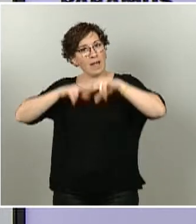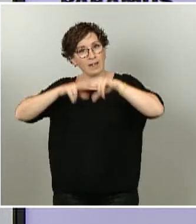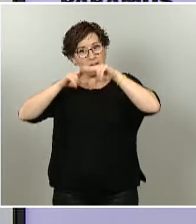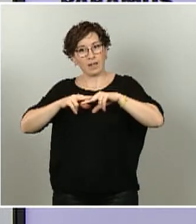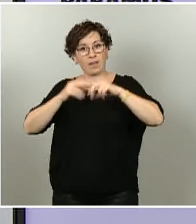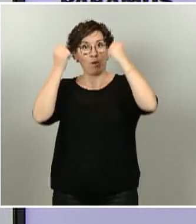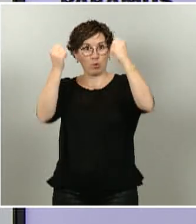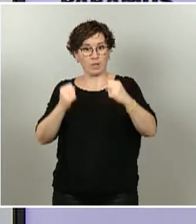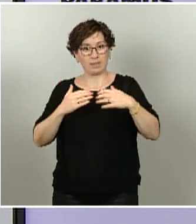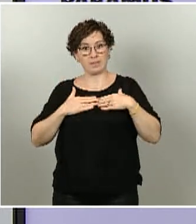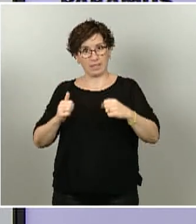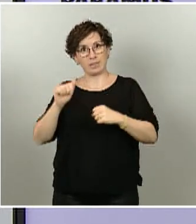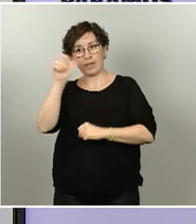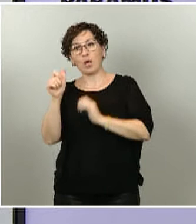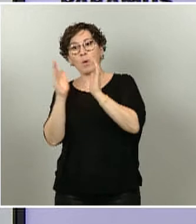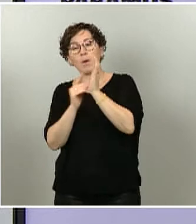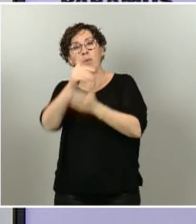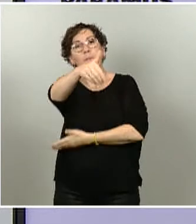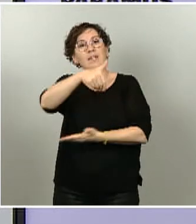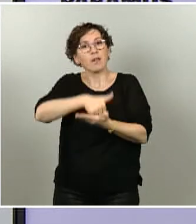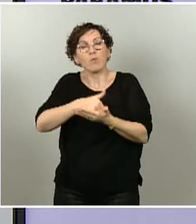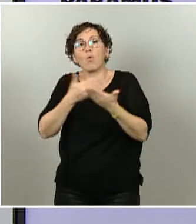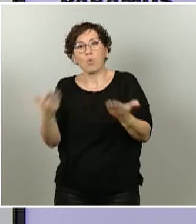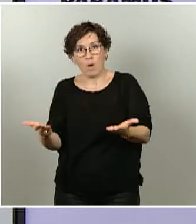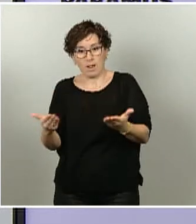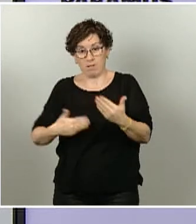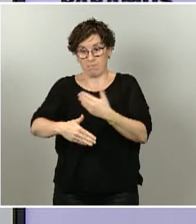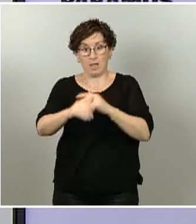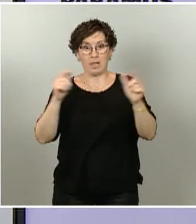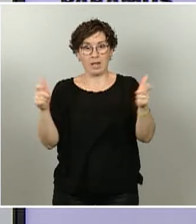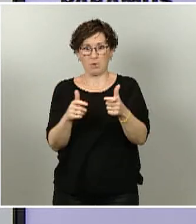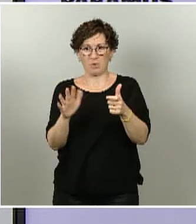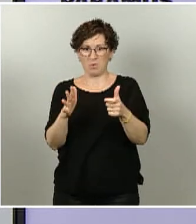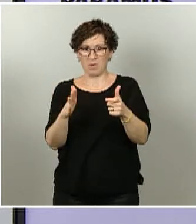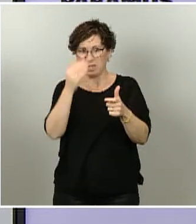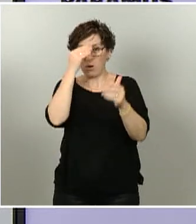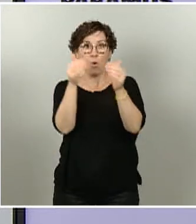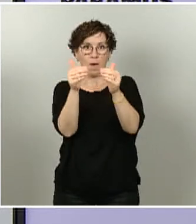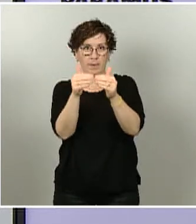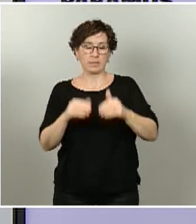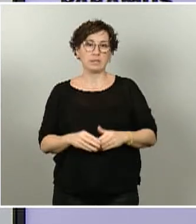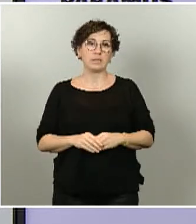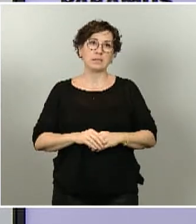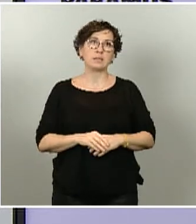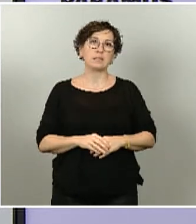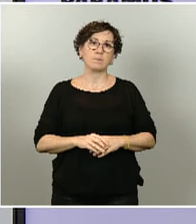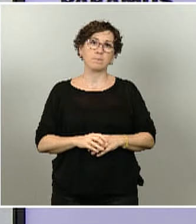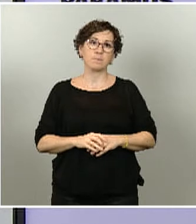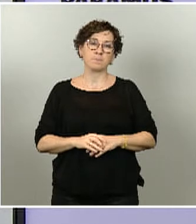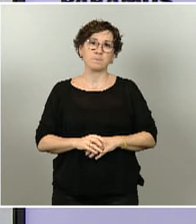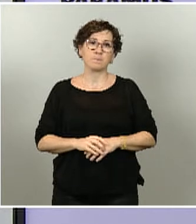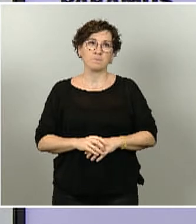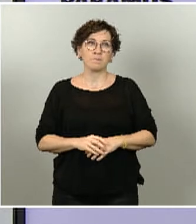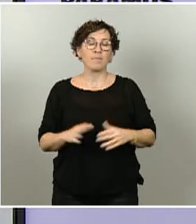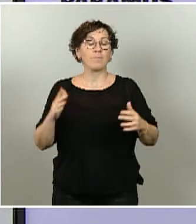eventuales peticiones que tengan en la reunión bilateral que tenemos prevista, creo que es para el jueves. Sabe usted, sabe toda España, que